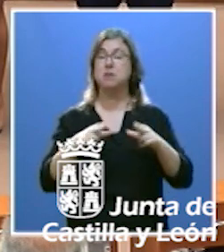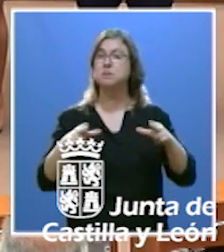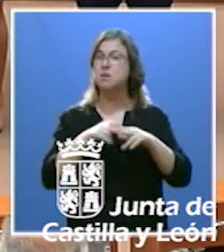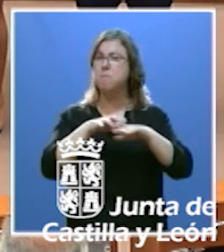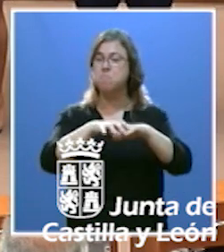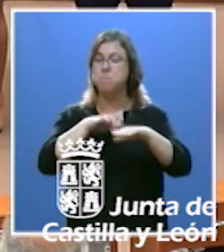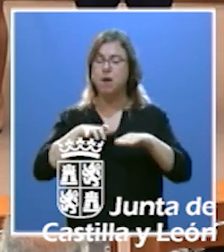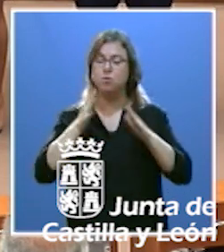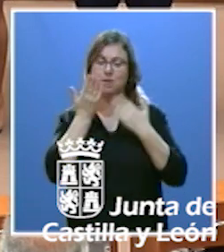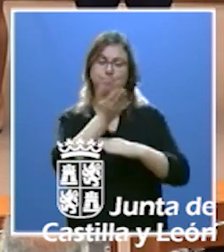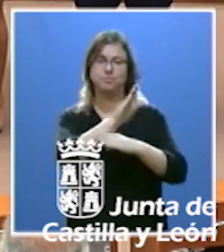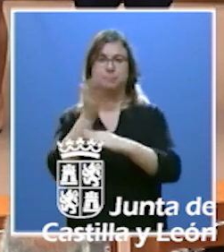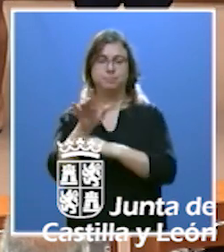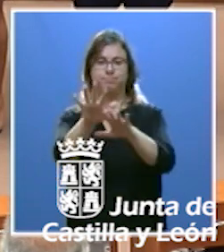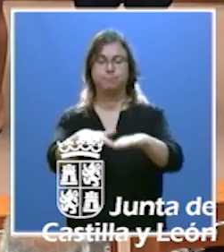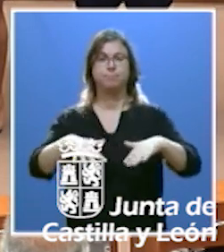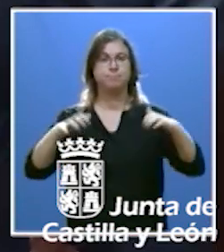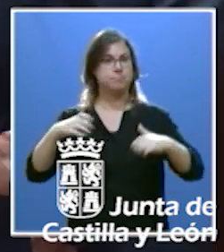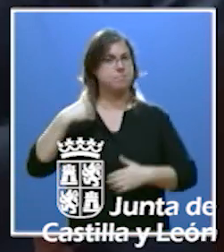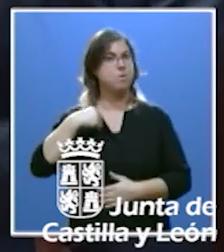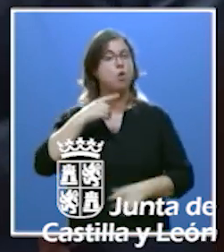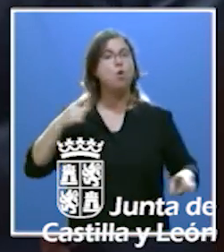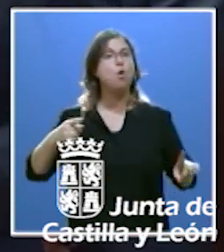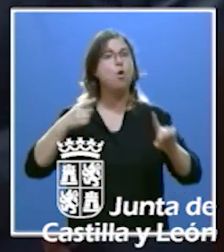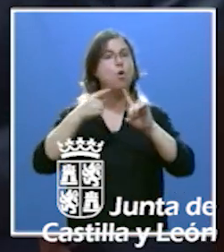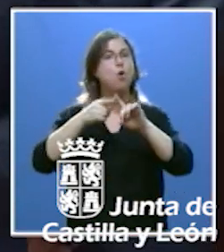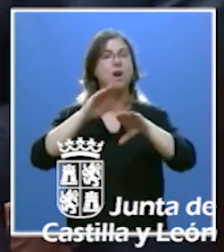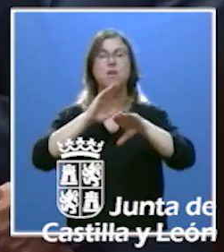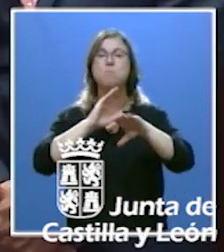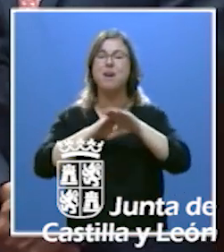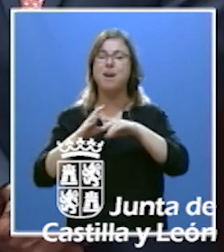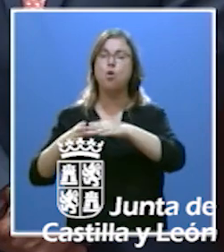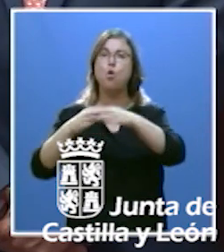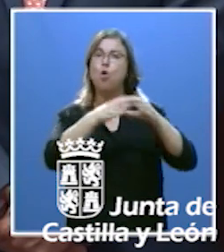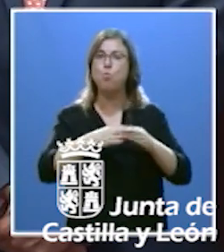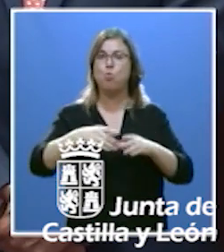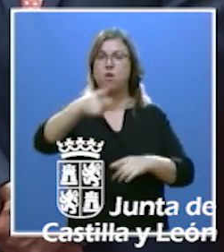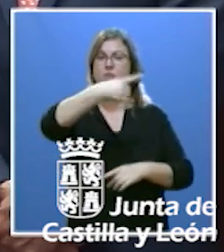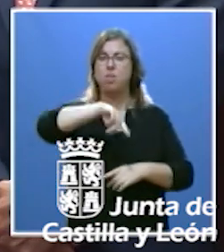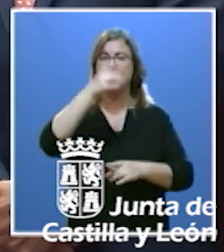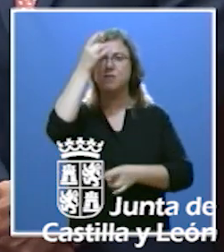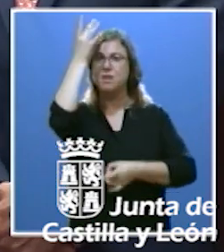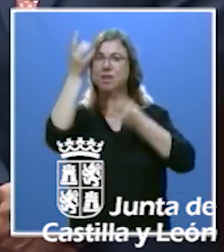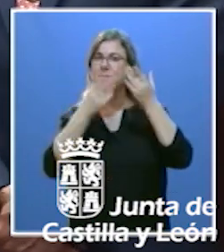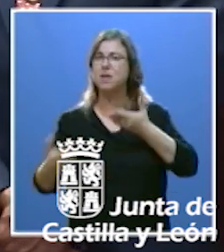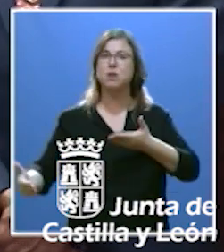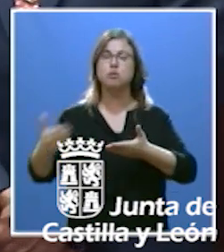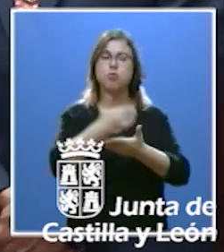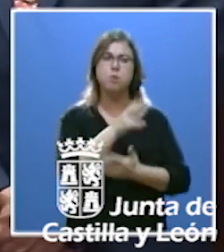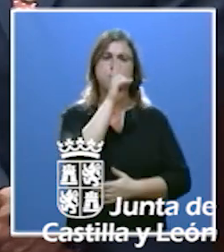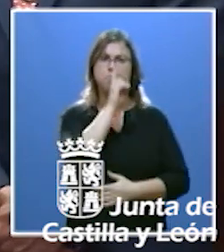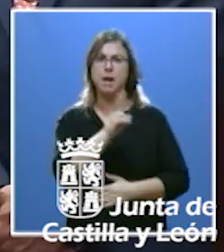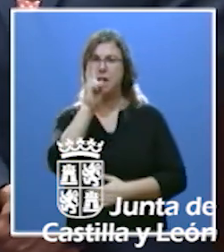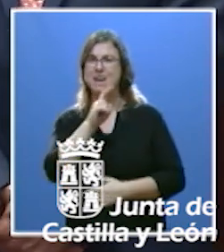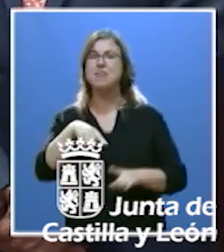mayoritariamente aquí representada. Un objetivo de comunidad en el que las aportaciones de todos no solo son valiosas,